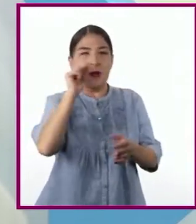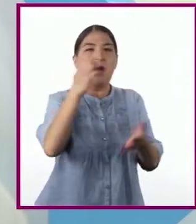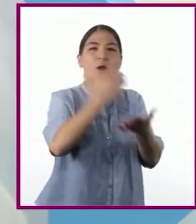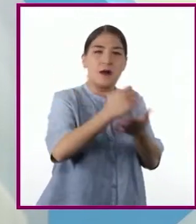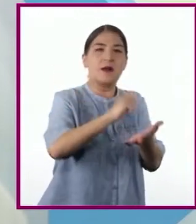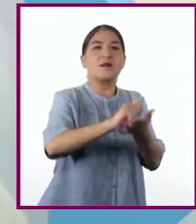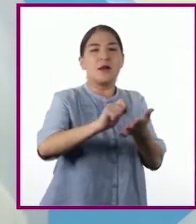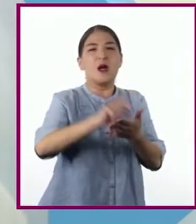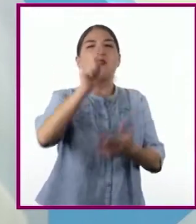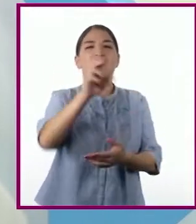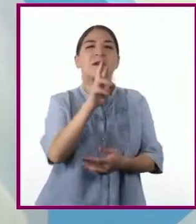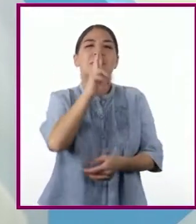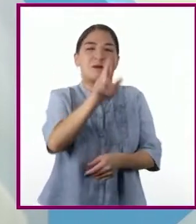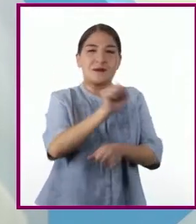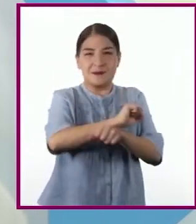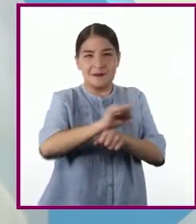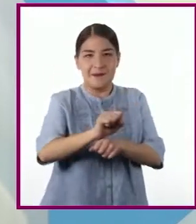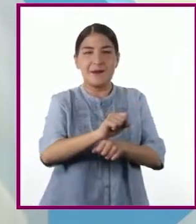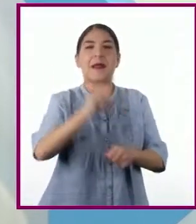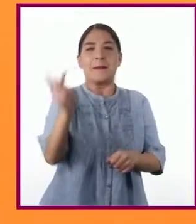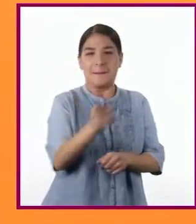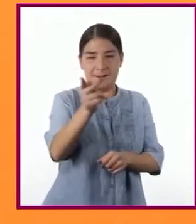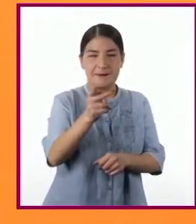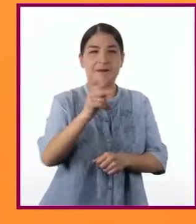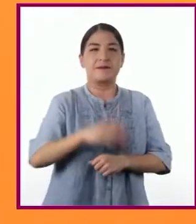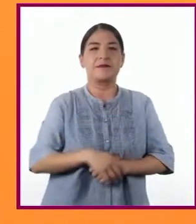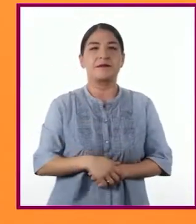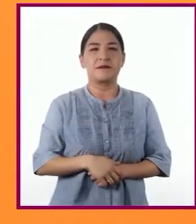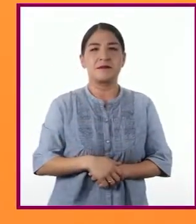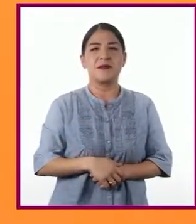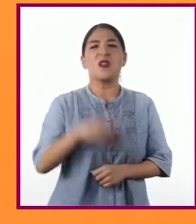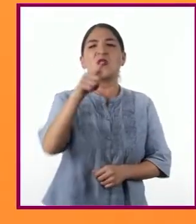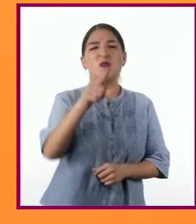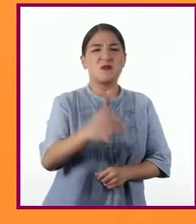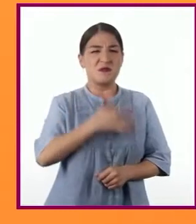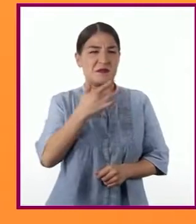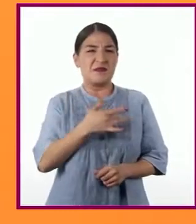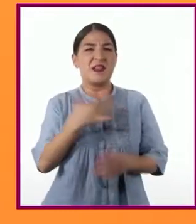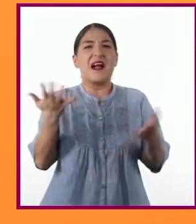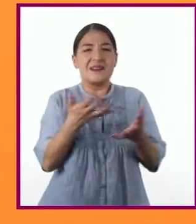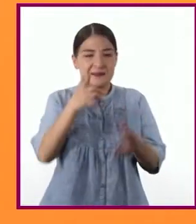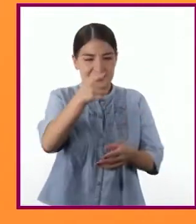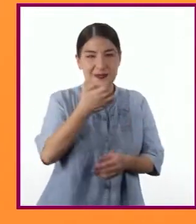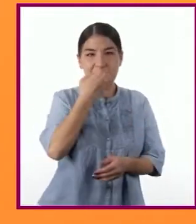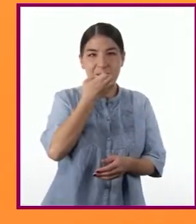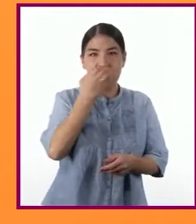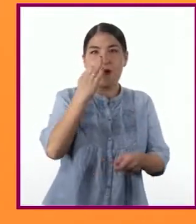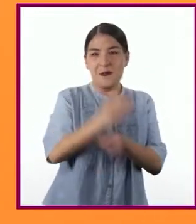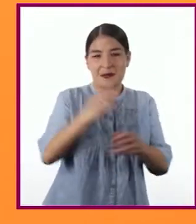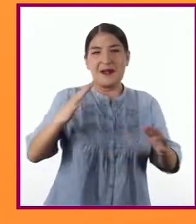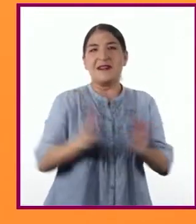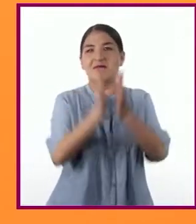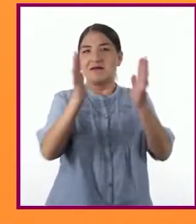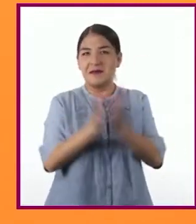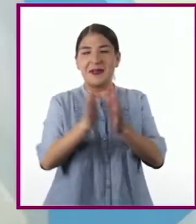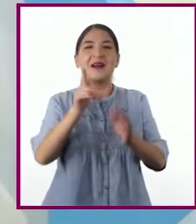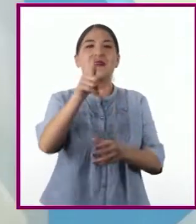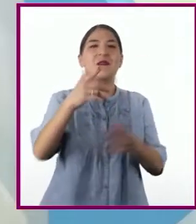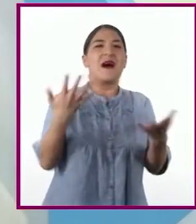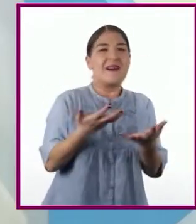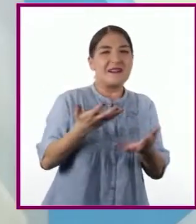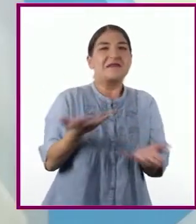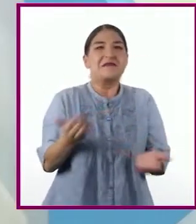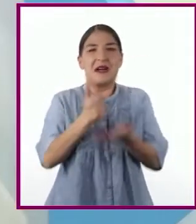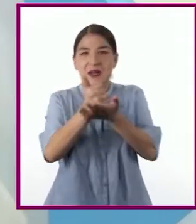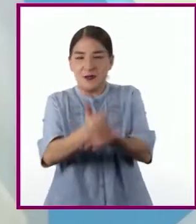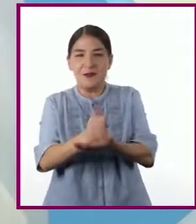respuestas sencillas a las siguientes preguntas. ¿En qué acciones de su escuela han participado o colaborado?